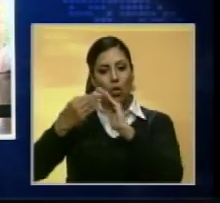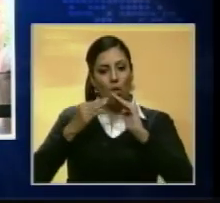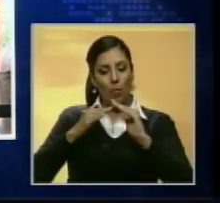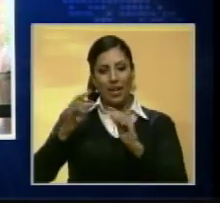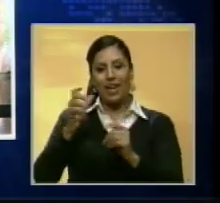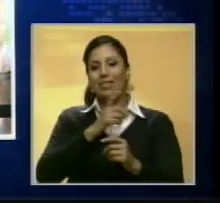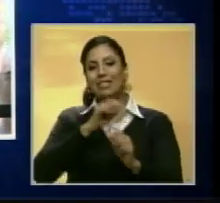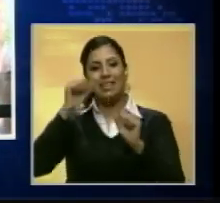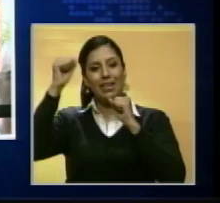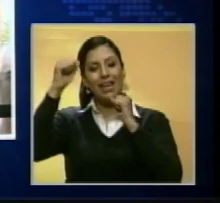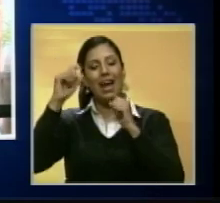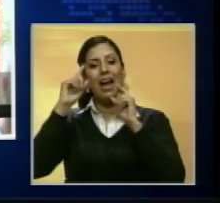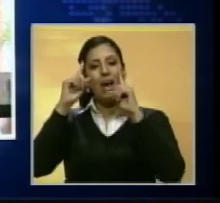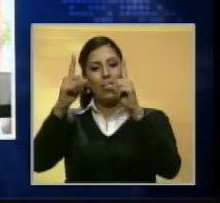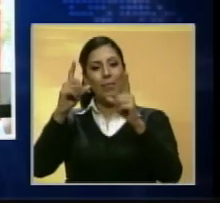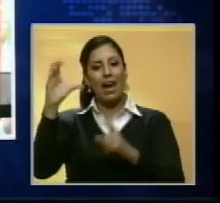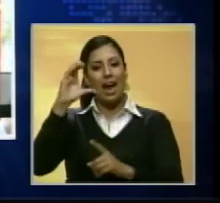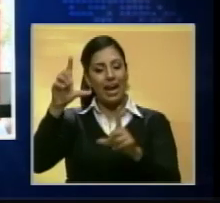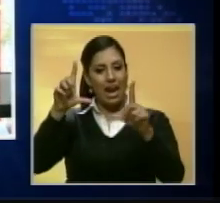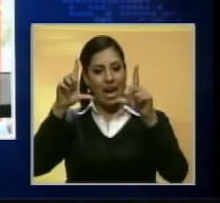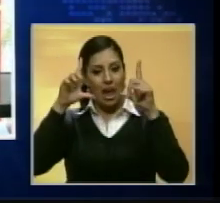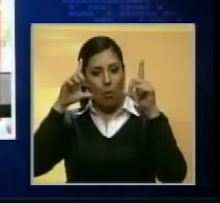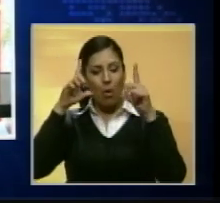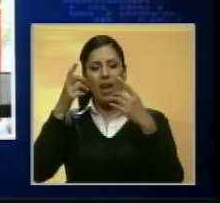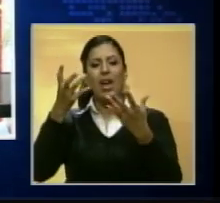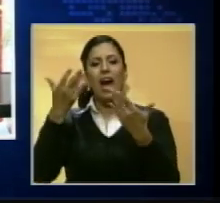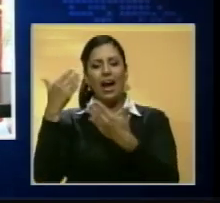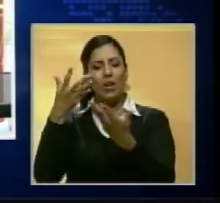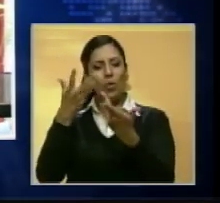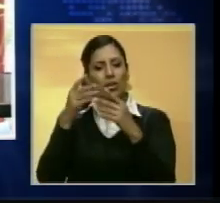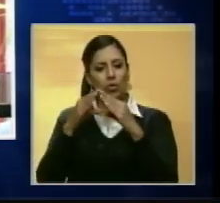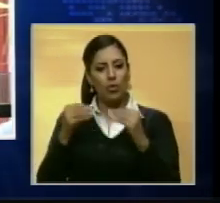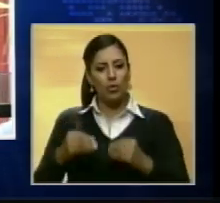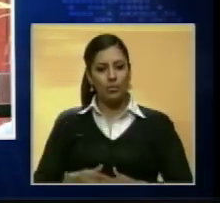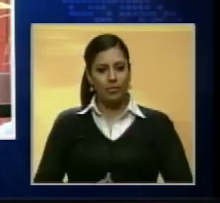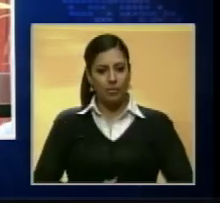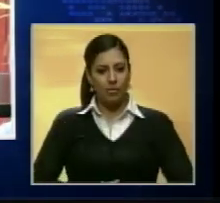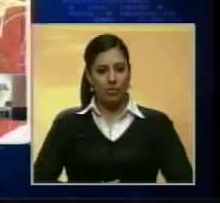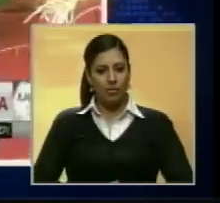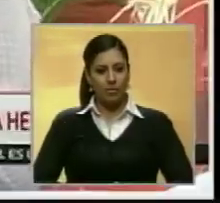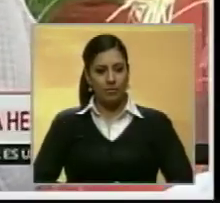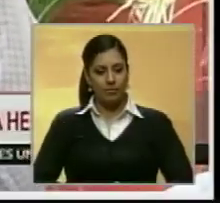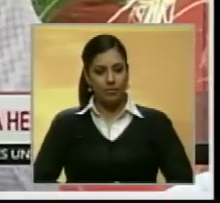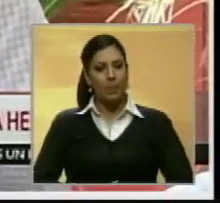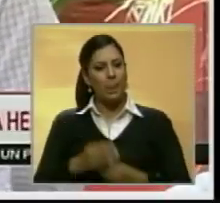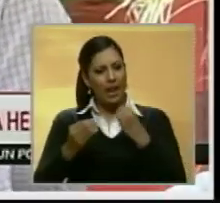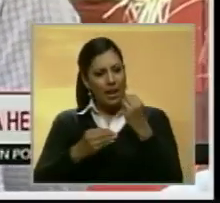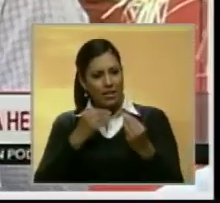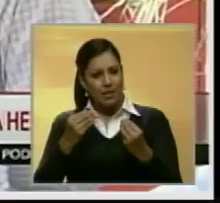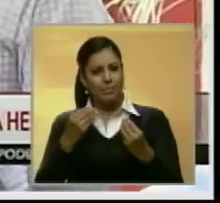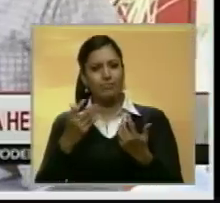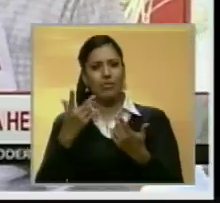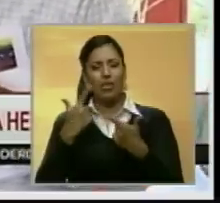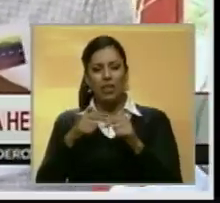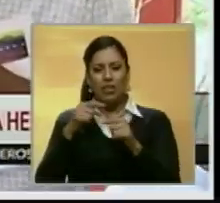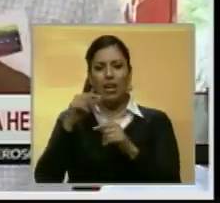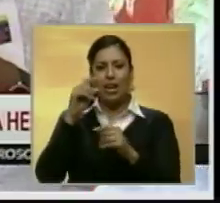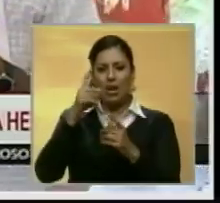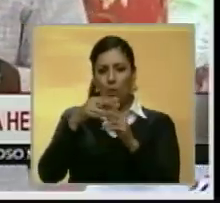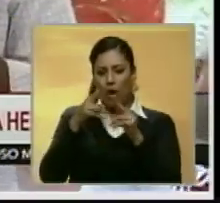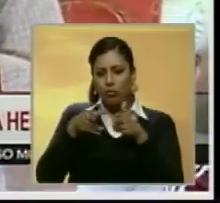heroica carretera vieja Caracas-La Guaira. Escuchemos parte de sus declaraciones. En esa zona de alto riesgo, la ejecución del